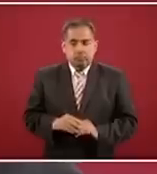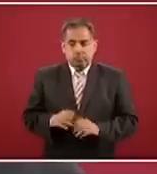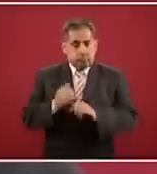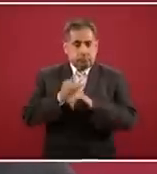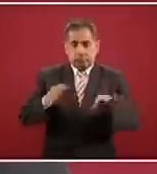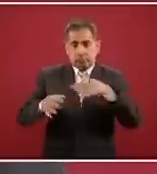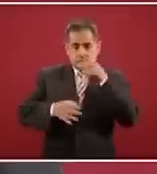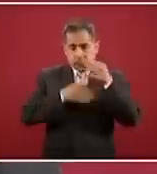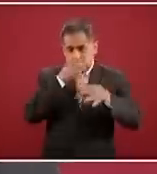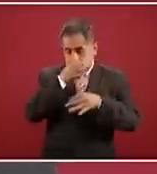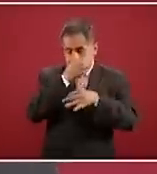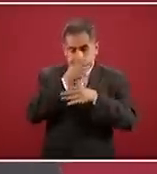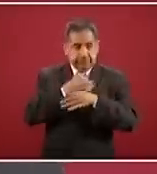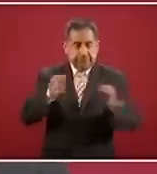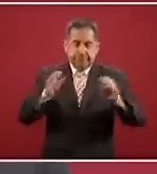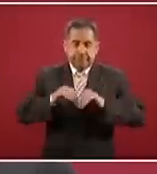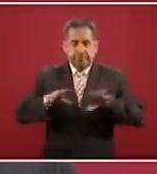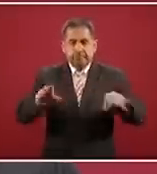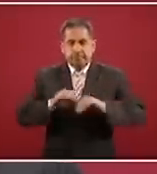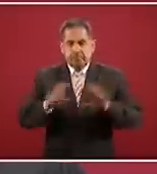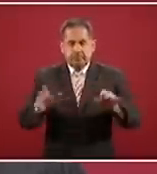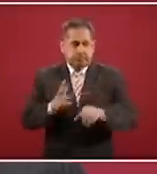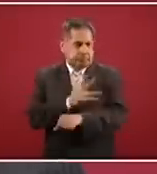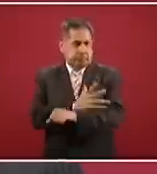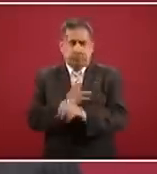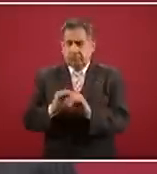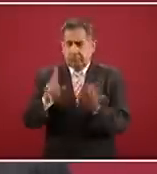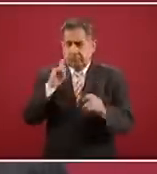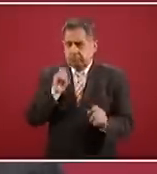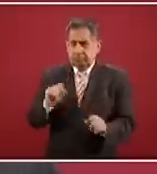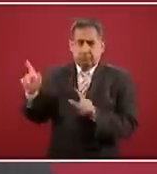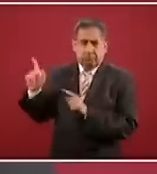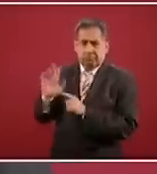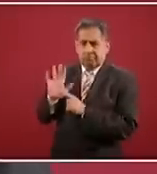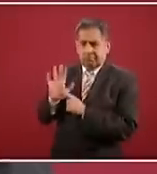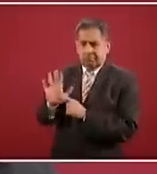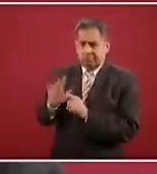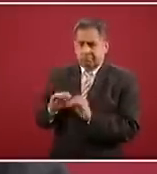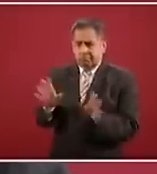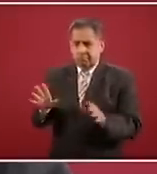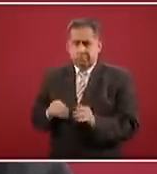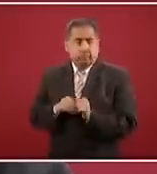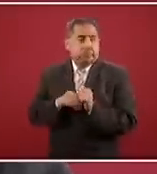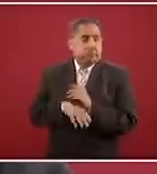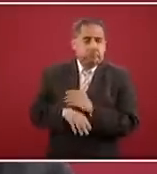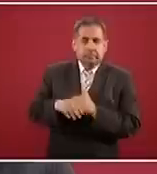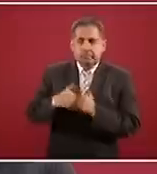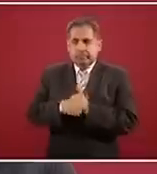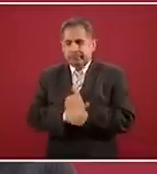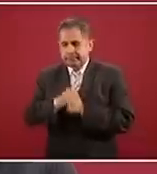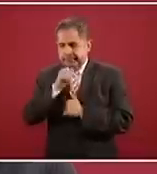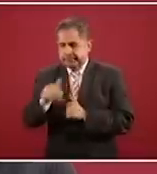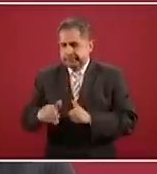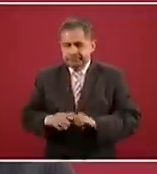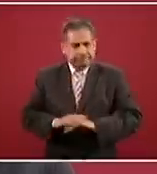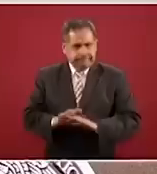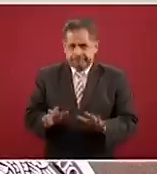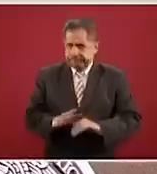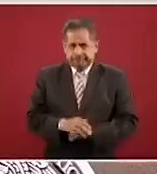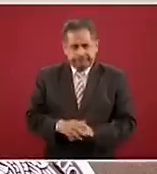informando con transparencia, no ocultando nada.